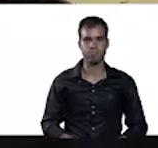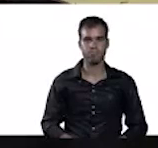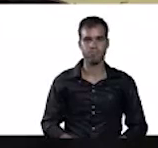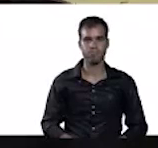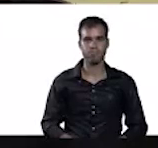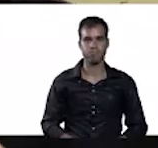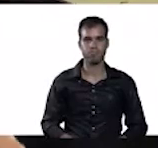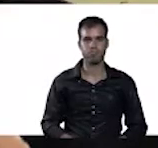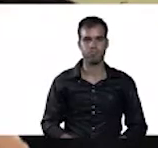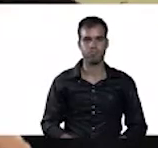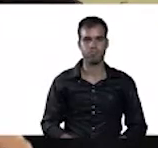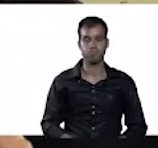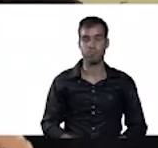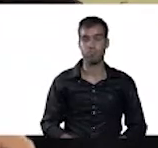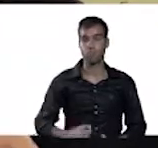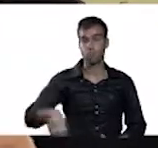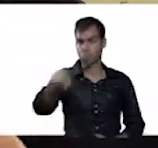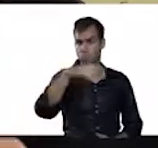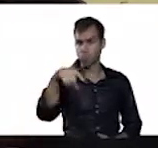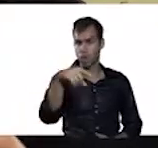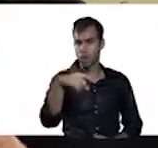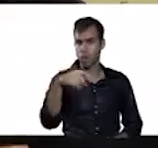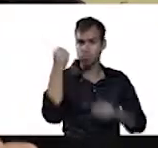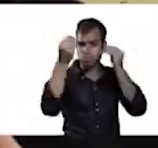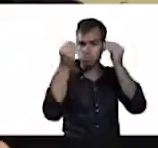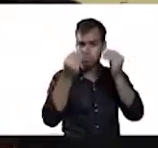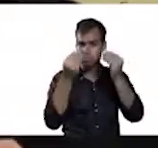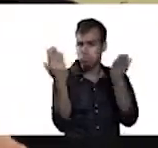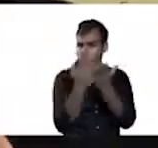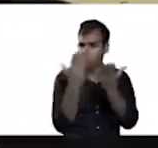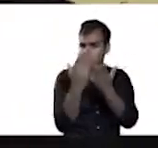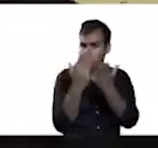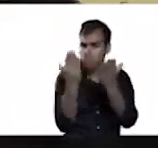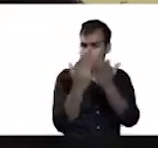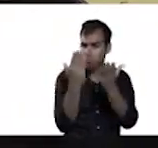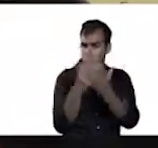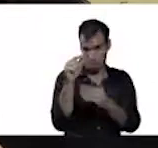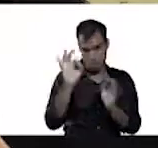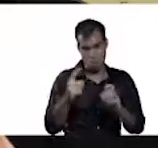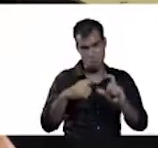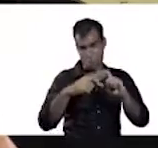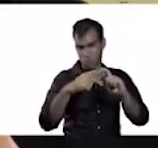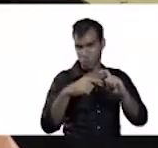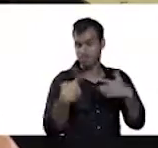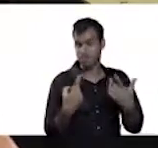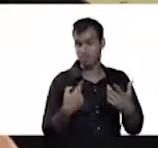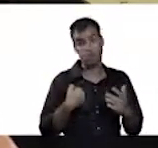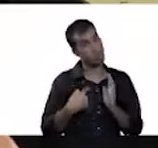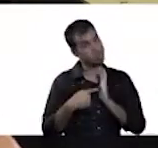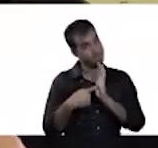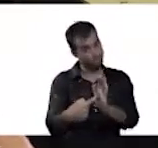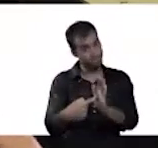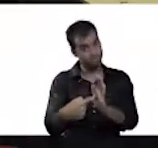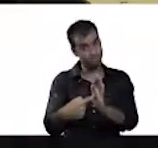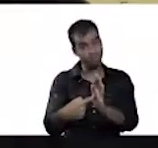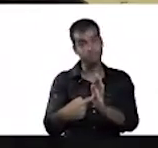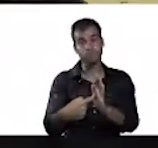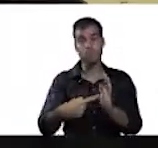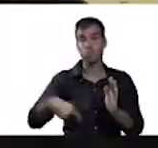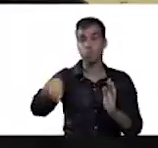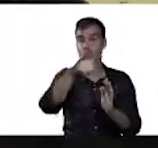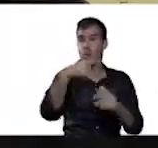Para poder ejercitar y ustedes mismos se autoevalúen estos contenidos, les